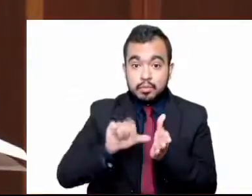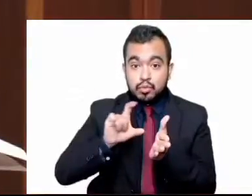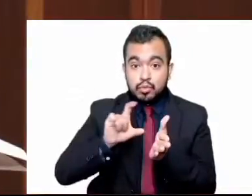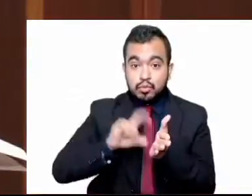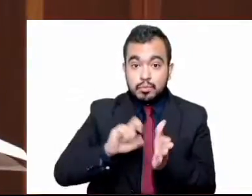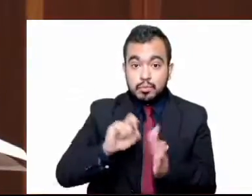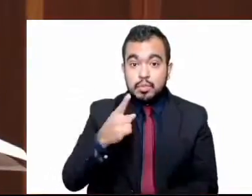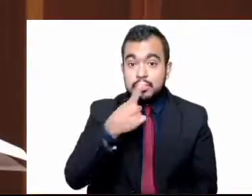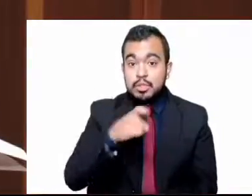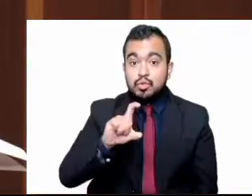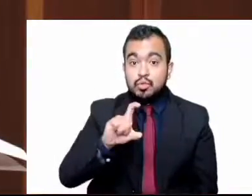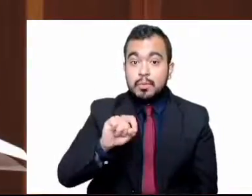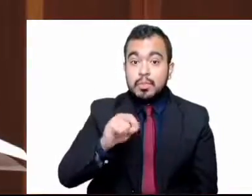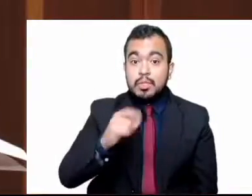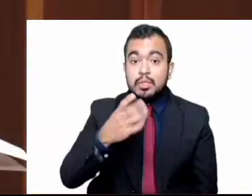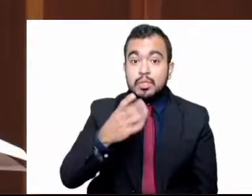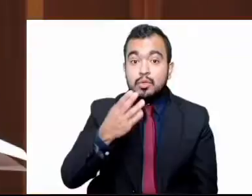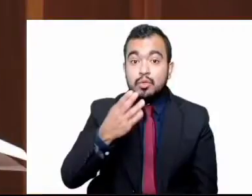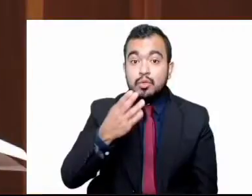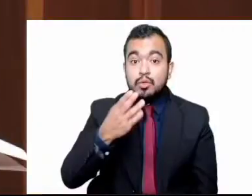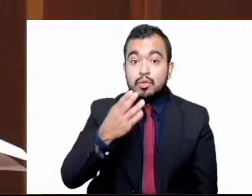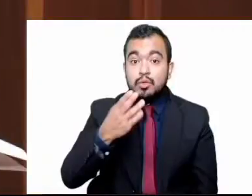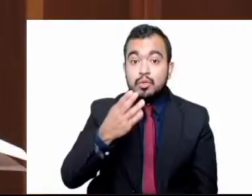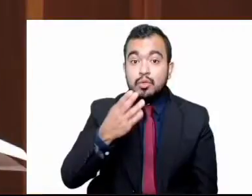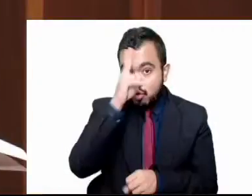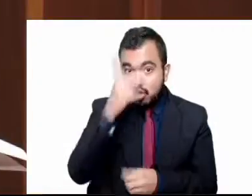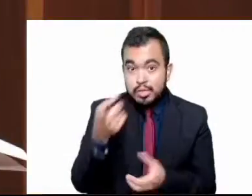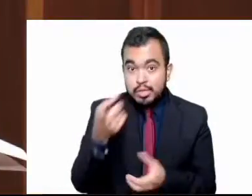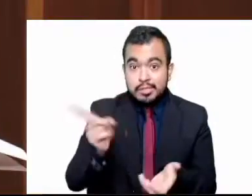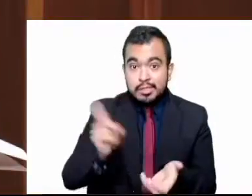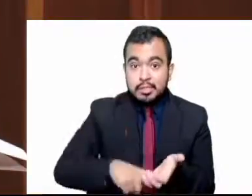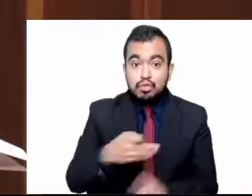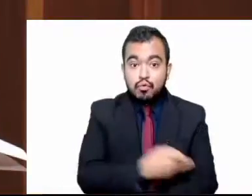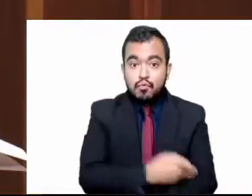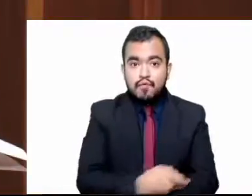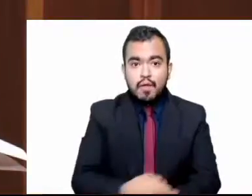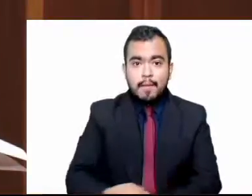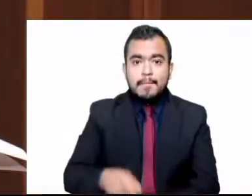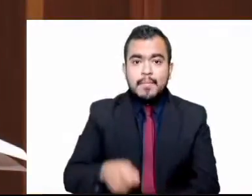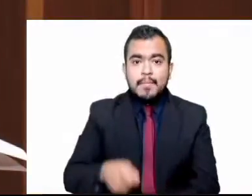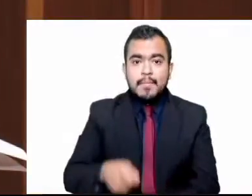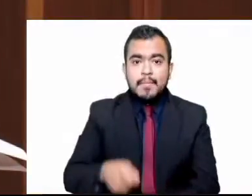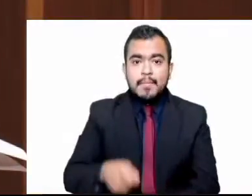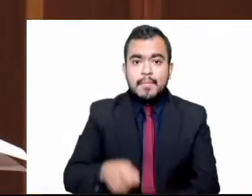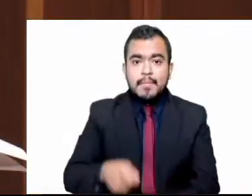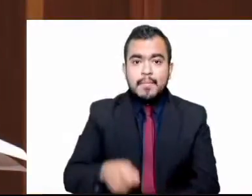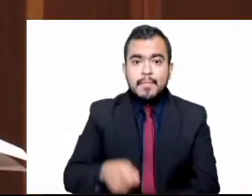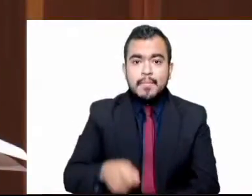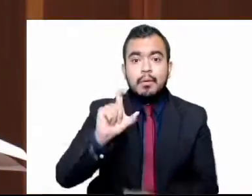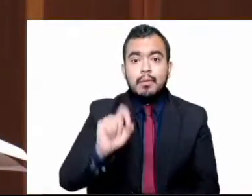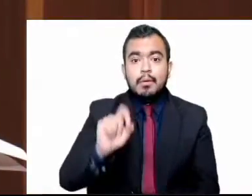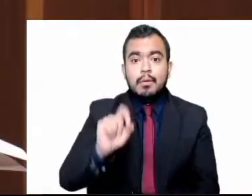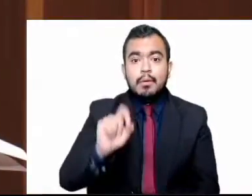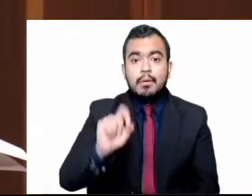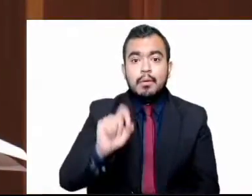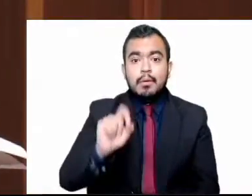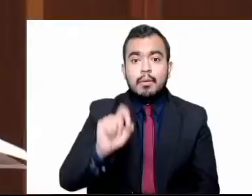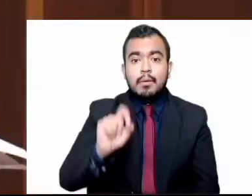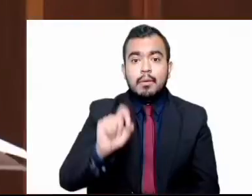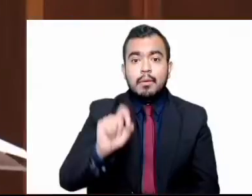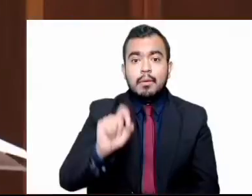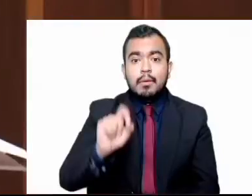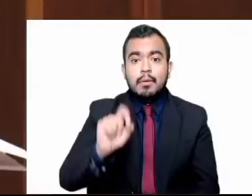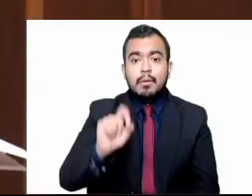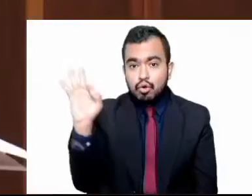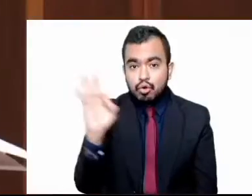investigación por violencia familiar, que representa un aumento del 24% respecto del mismo periodo del año